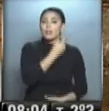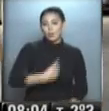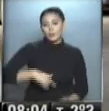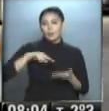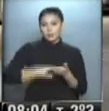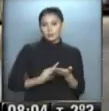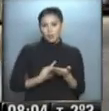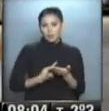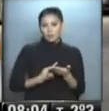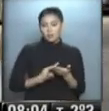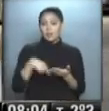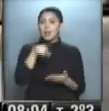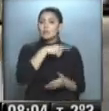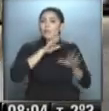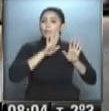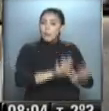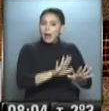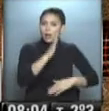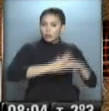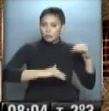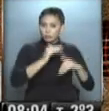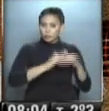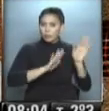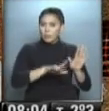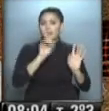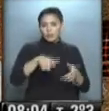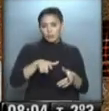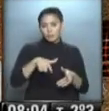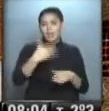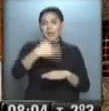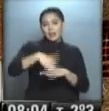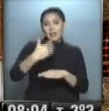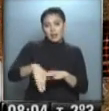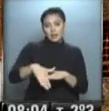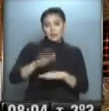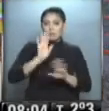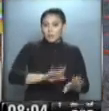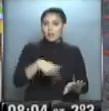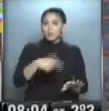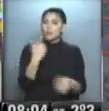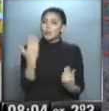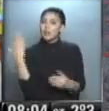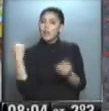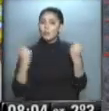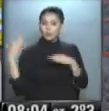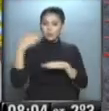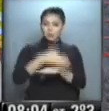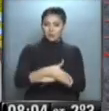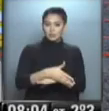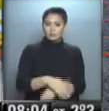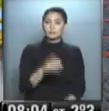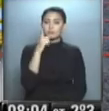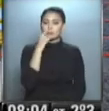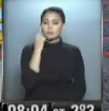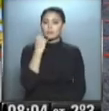autoridades del gobierno porteño que frene las obras y la apertura de calles que permitirían el acceso vehicular. Dentro del